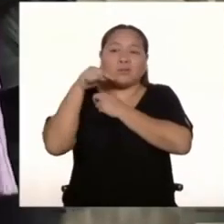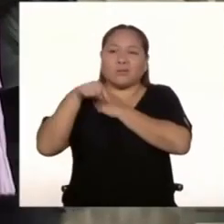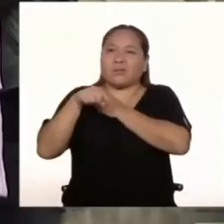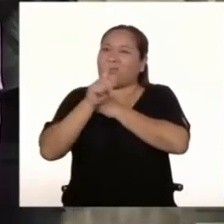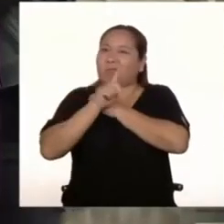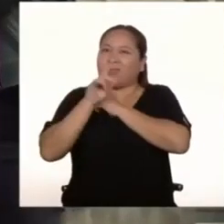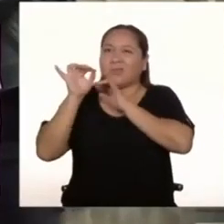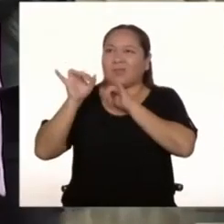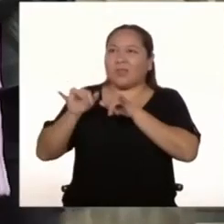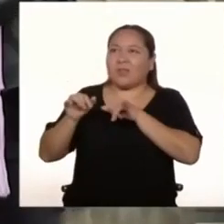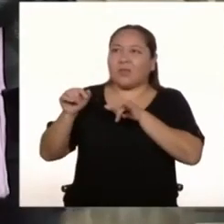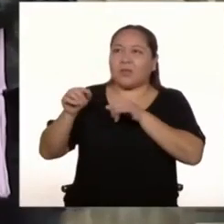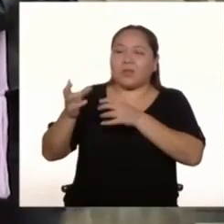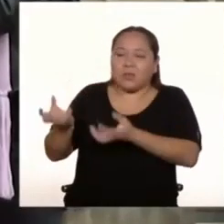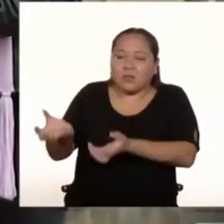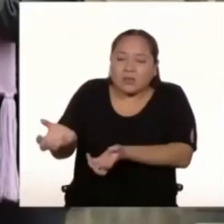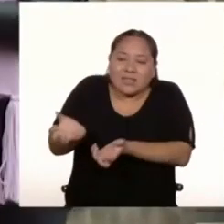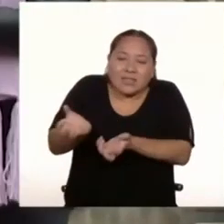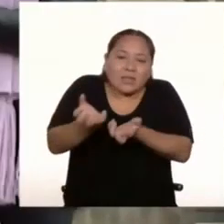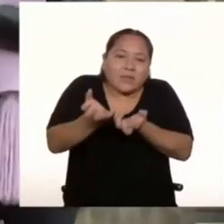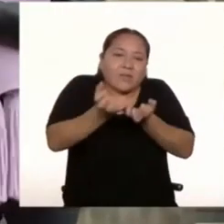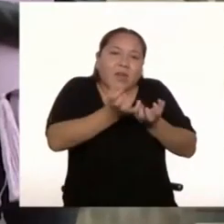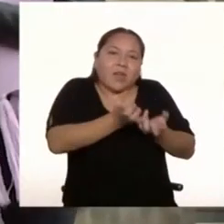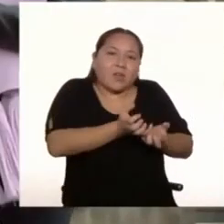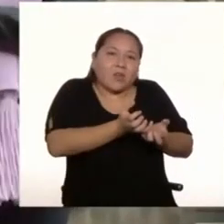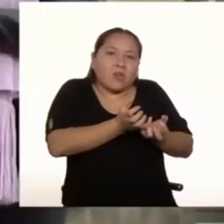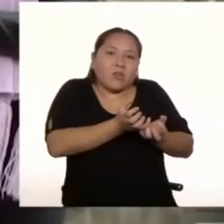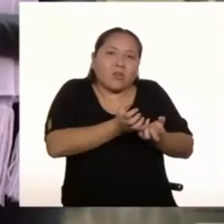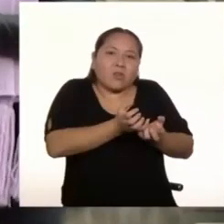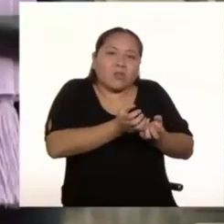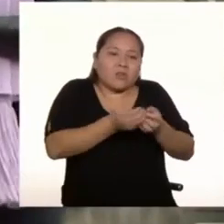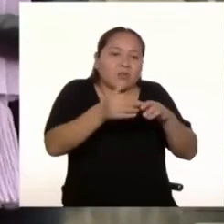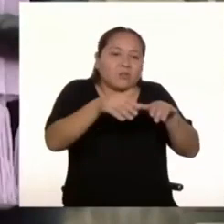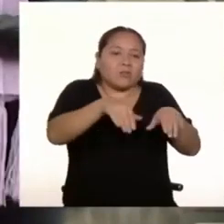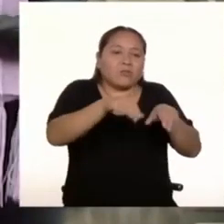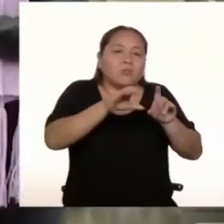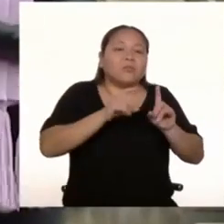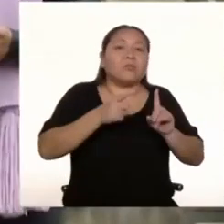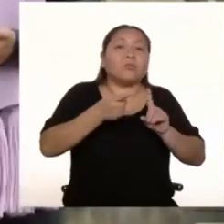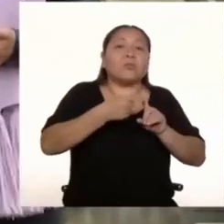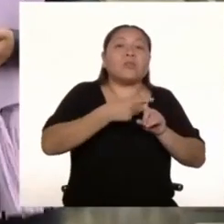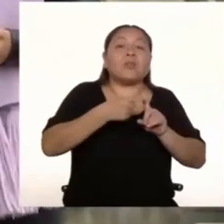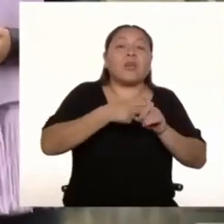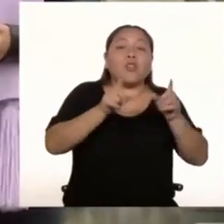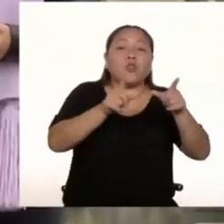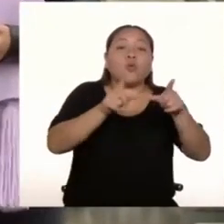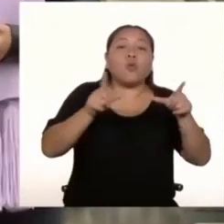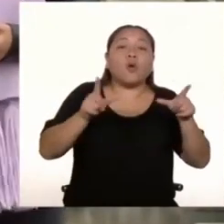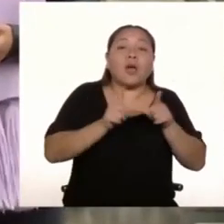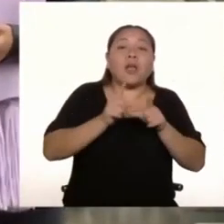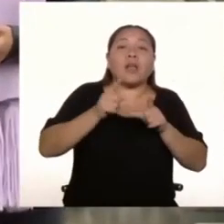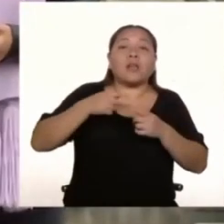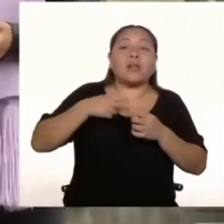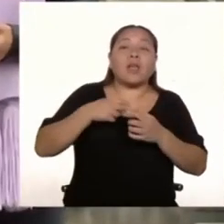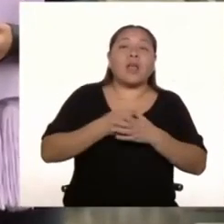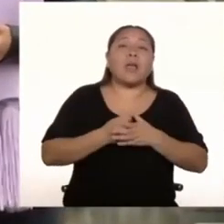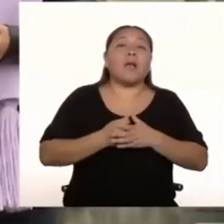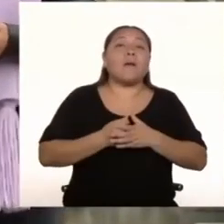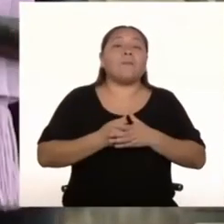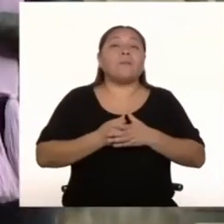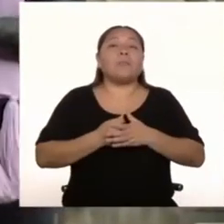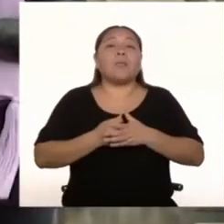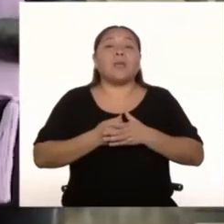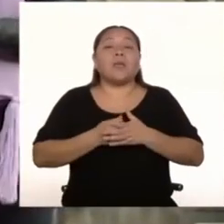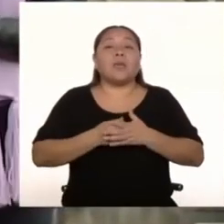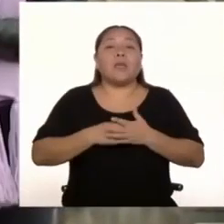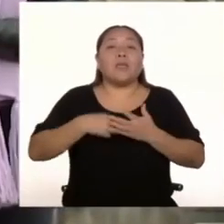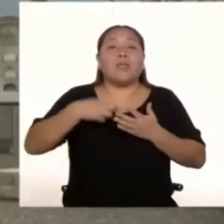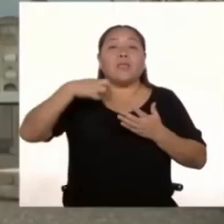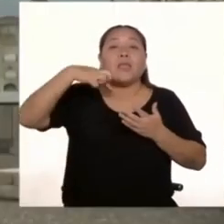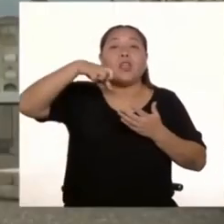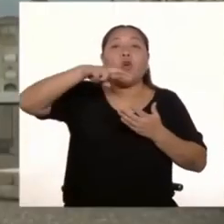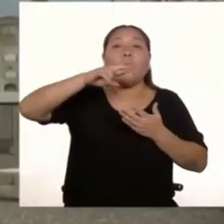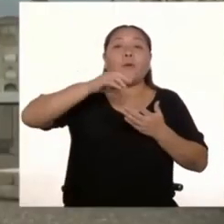aquí, porque fueron trasladados al Panteón de los Próceres, lugar que visitaremos más adelante en el